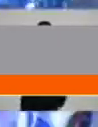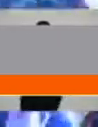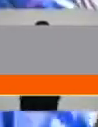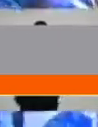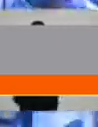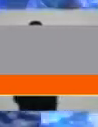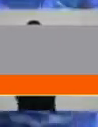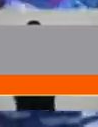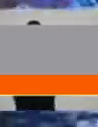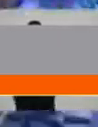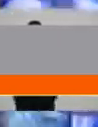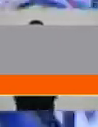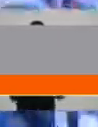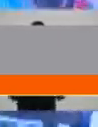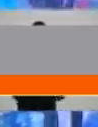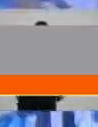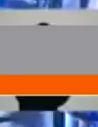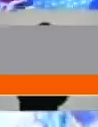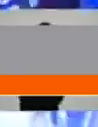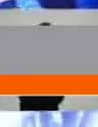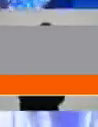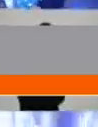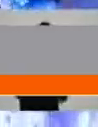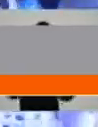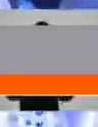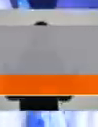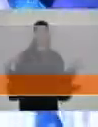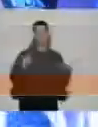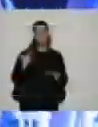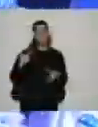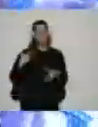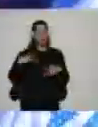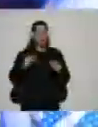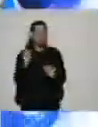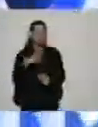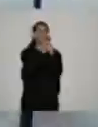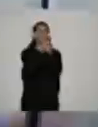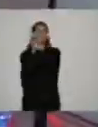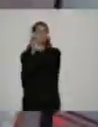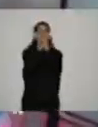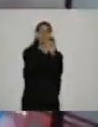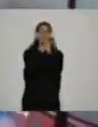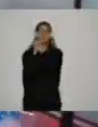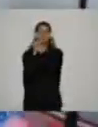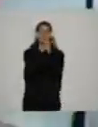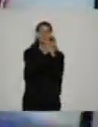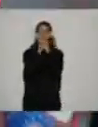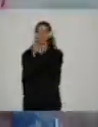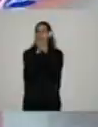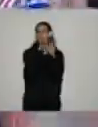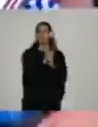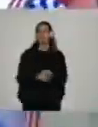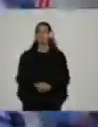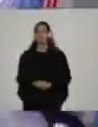consistorio capitalino. La murga infantil, los intoxicaditos, calentadores de esta noche encantada para miles de personas que pudieron disfrutarlo a través de Lanzarote